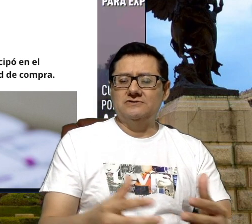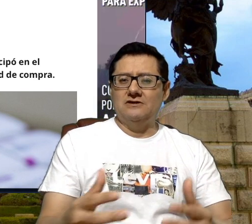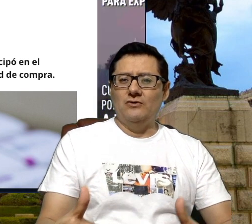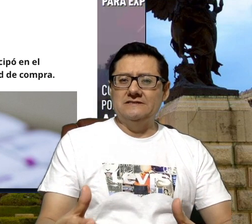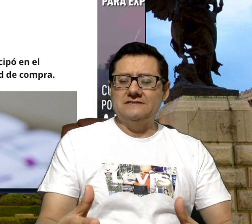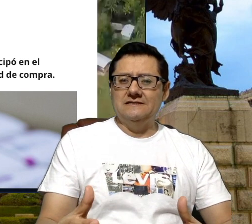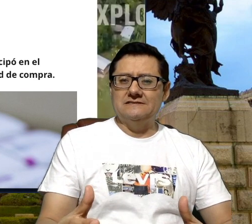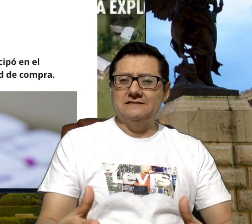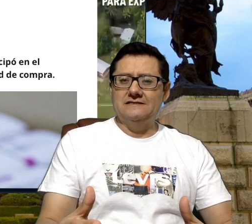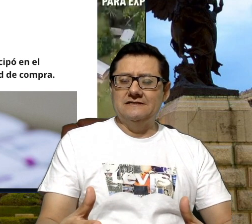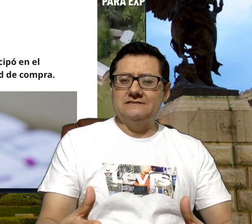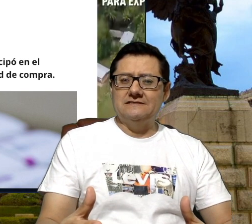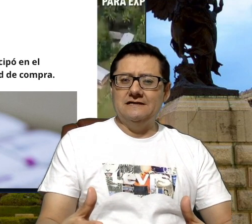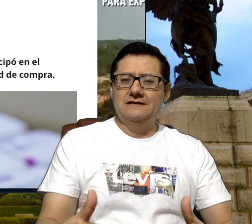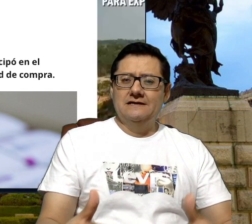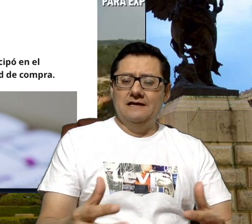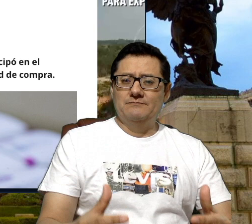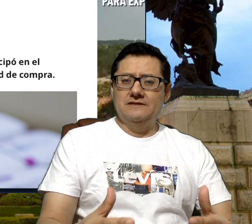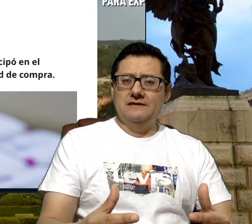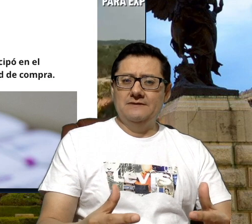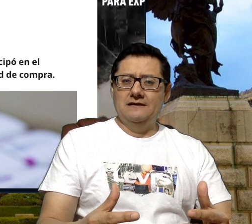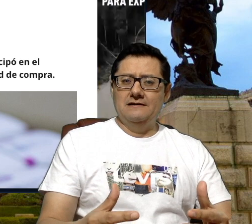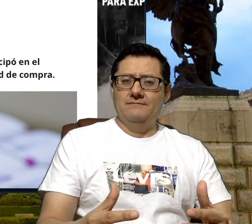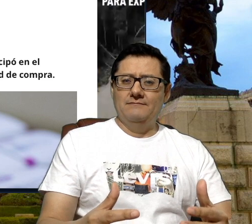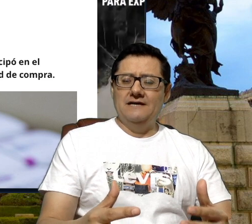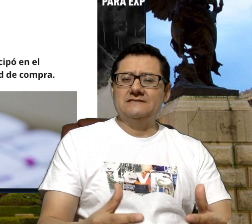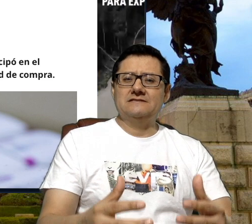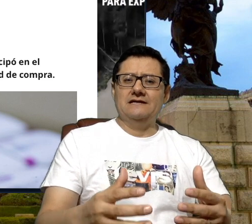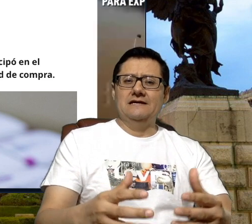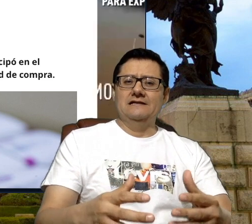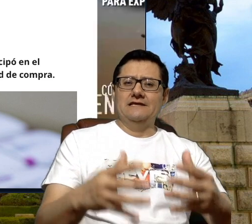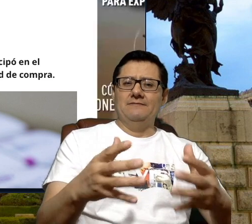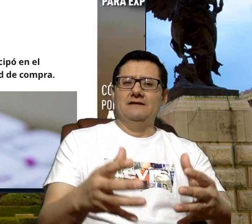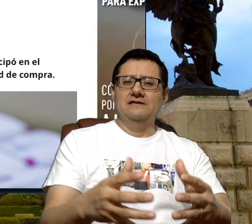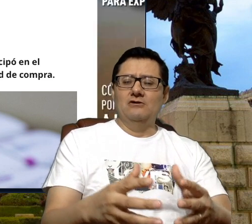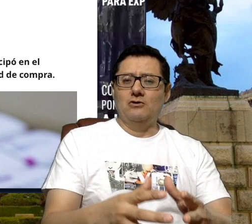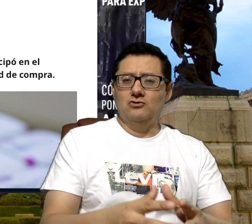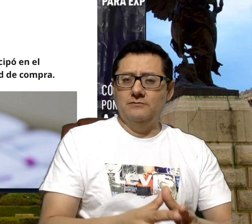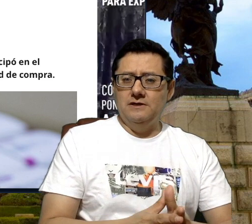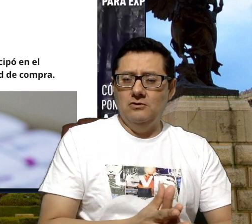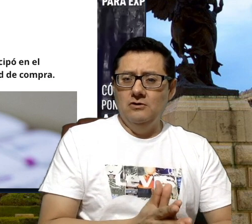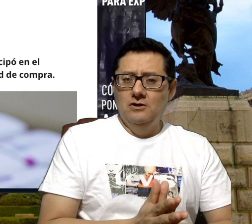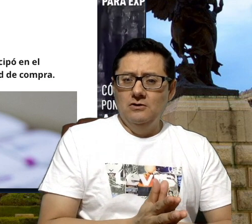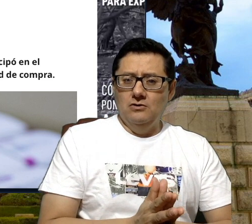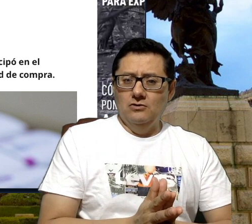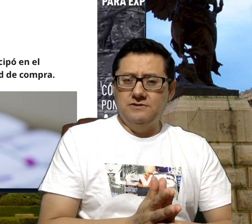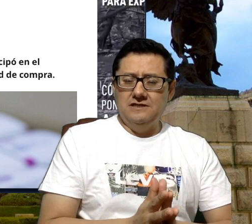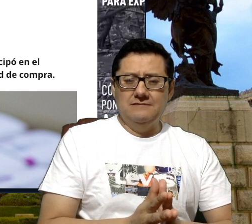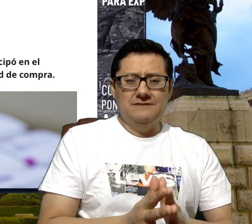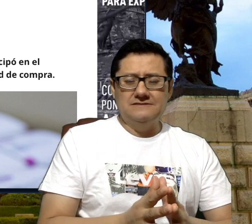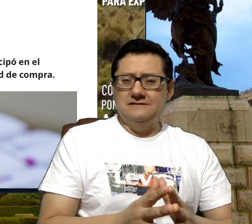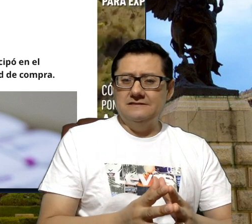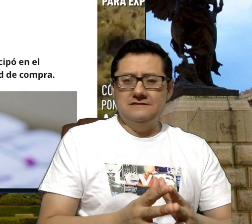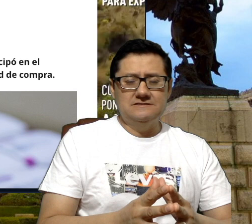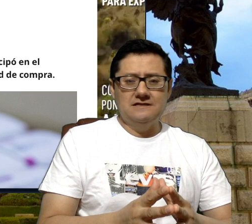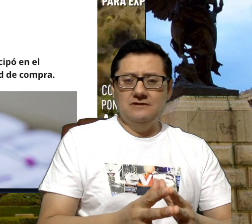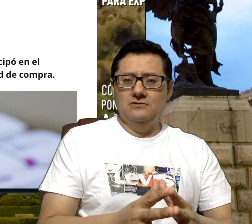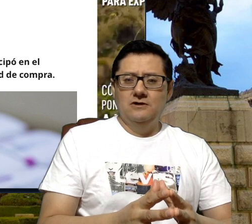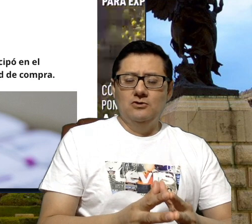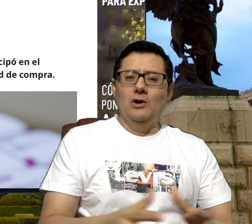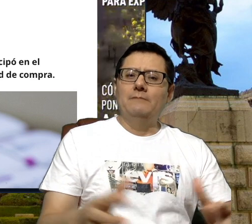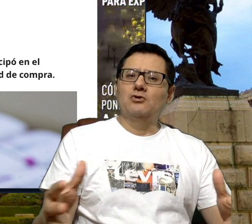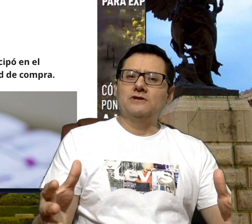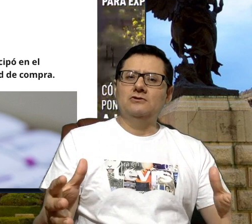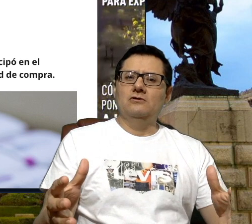las consecuencias de esta epidemia, más el tema de lo económico, lo tienen bastante